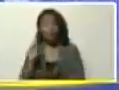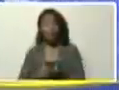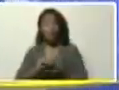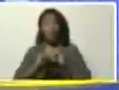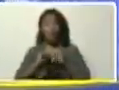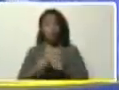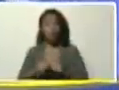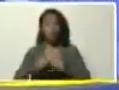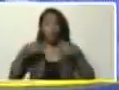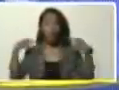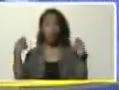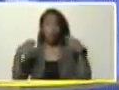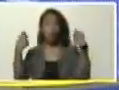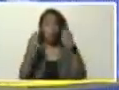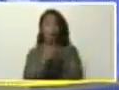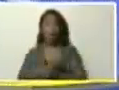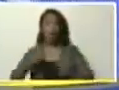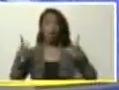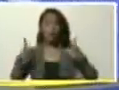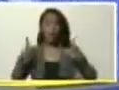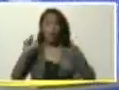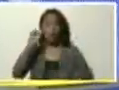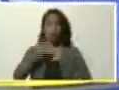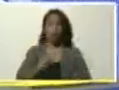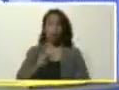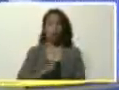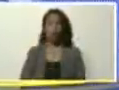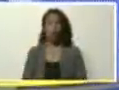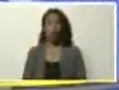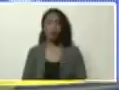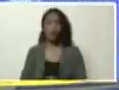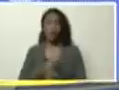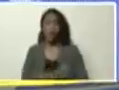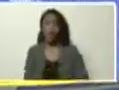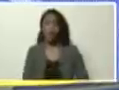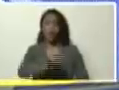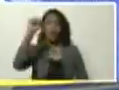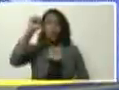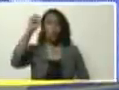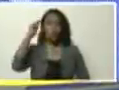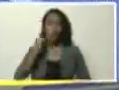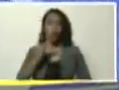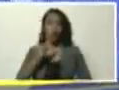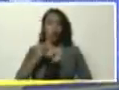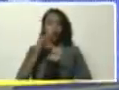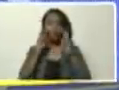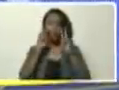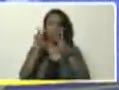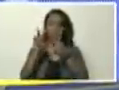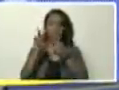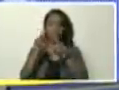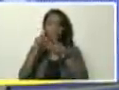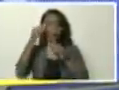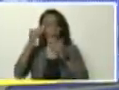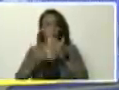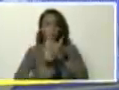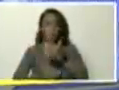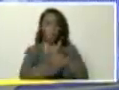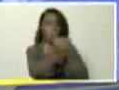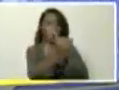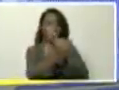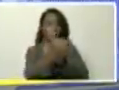inicio de la campaña de la liberación del sur. El Libertador Bolívar despliega su visión estratégica continental